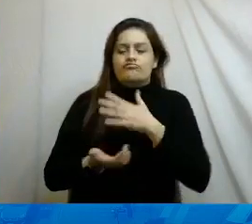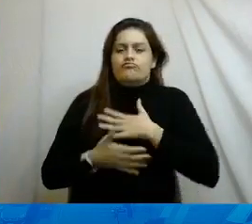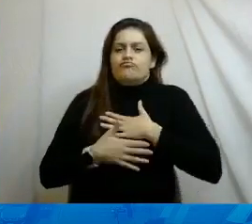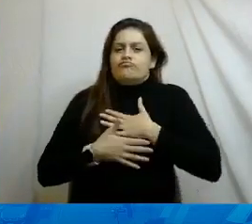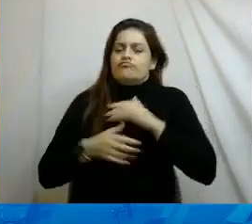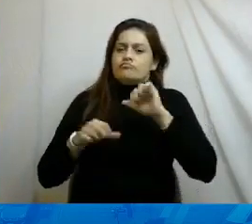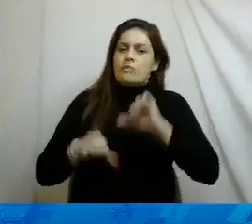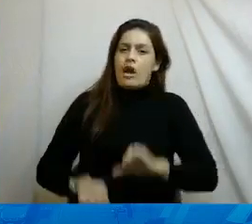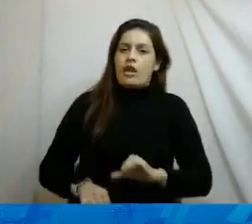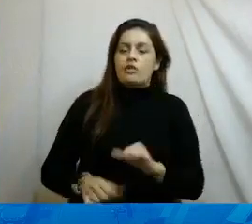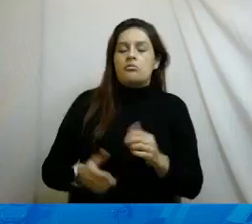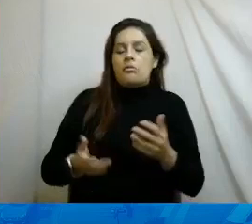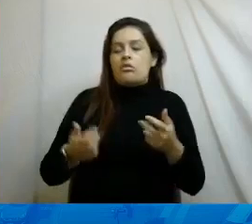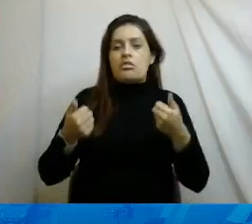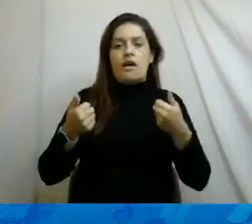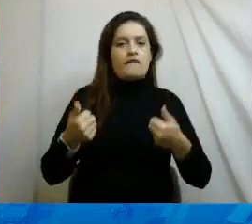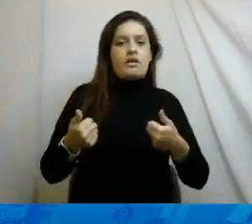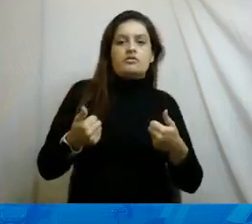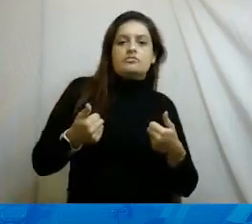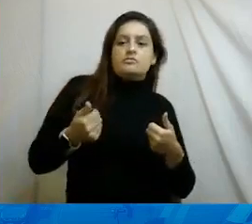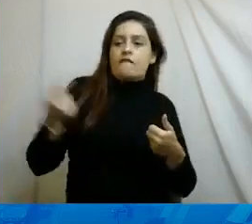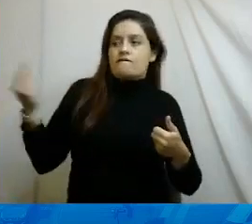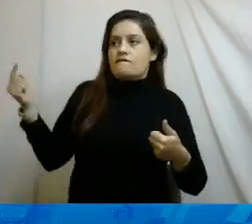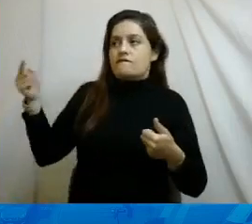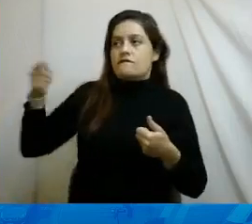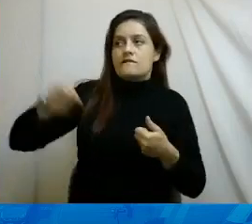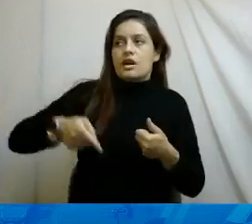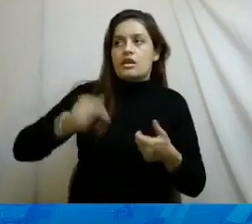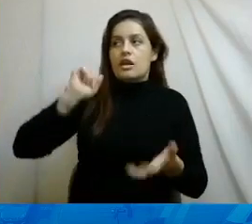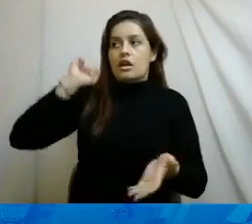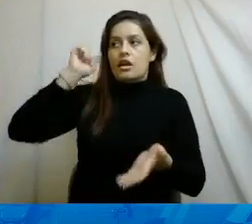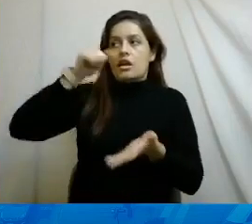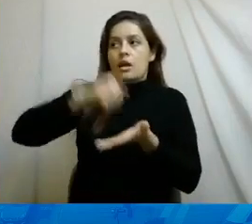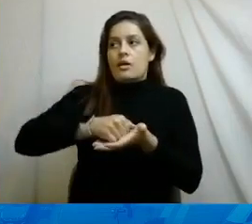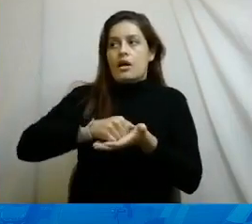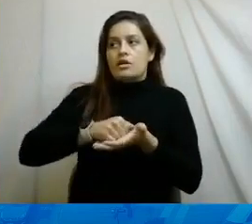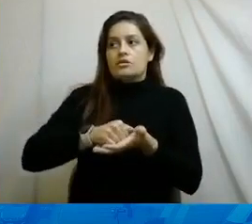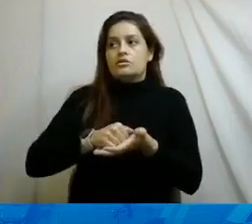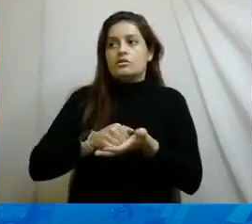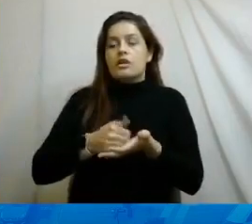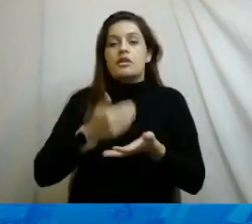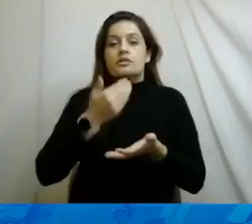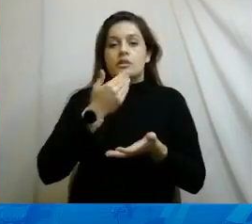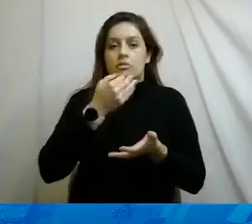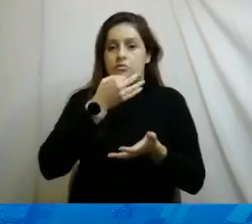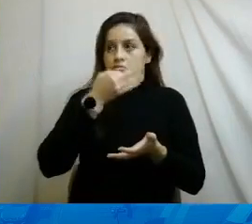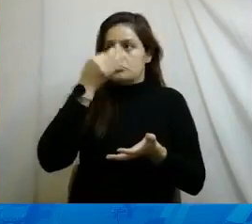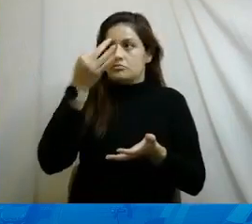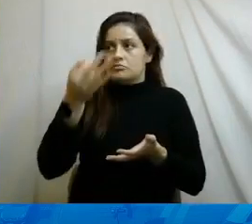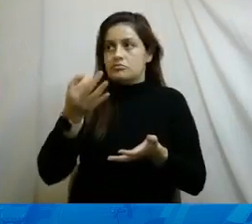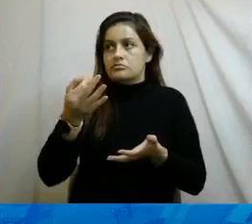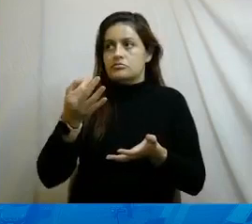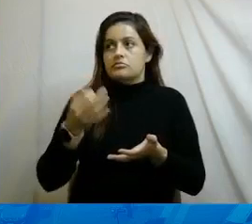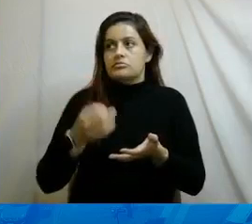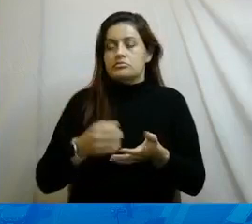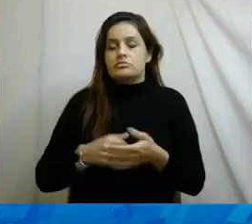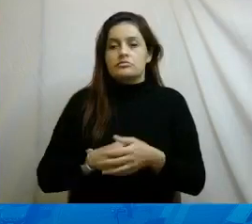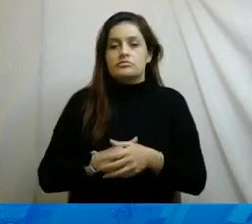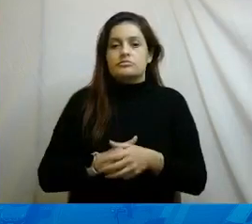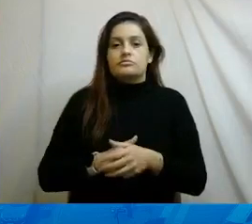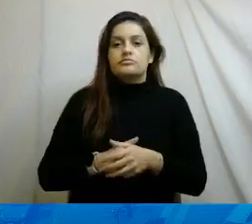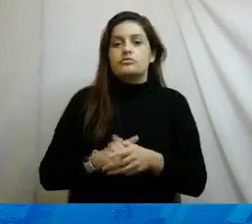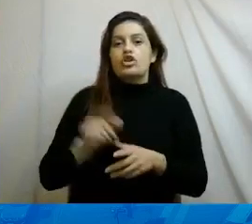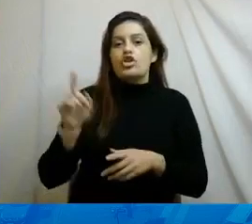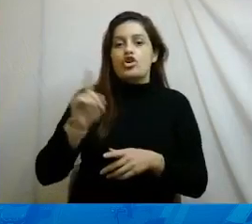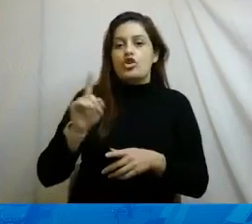y es justo y es legítimo que vengan acá y que nosotros también dejemos establecido de alguna manera de que no se está